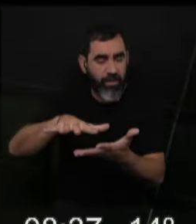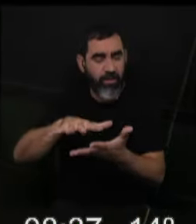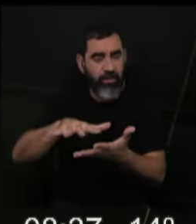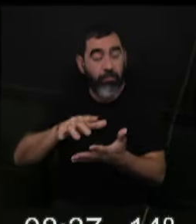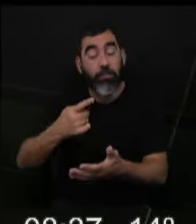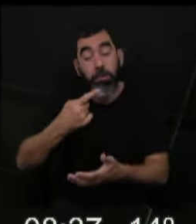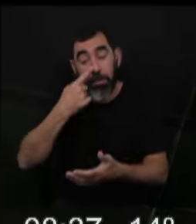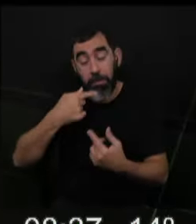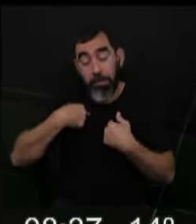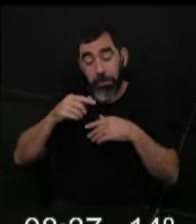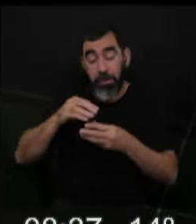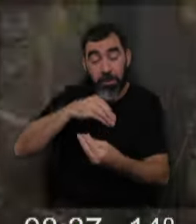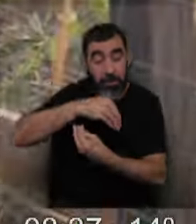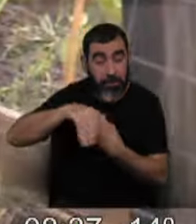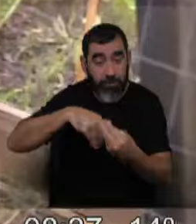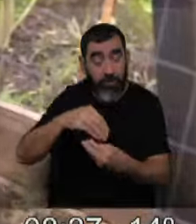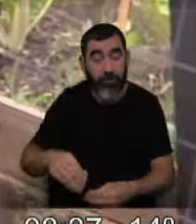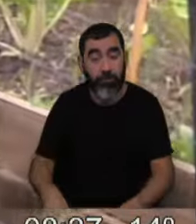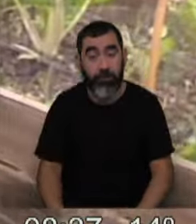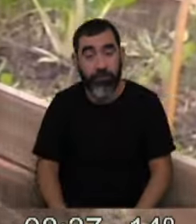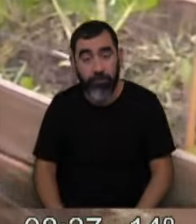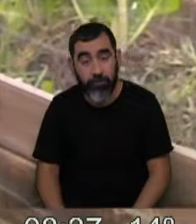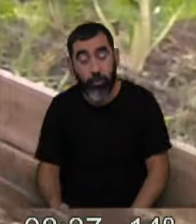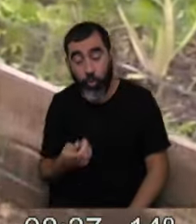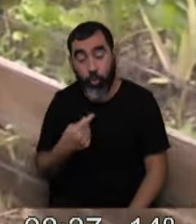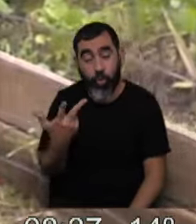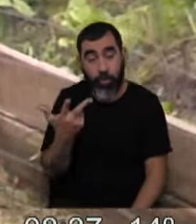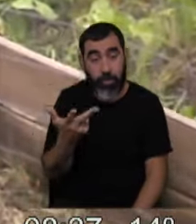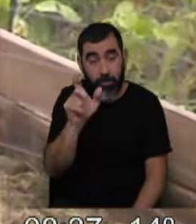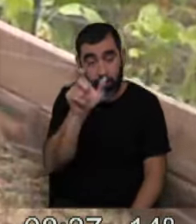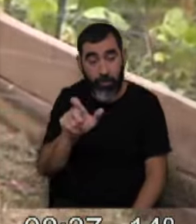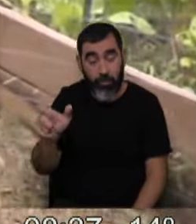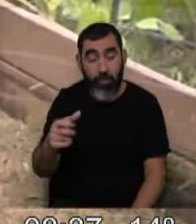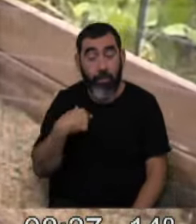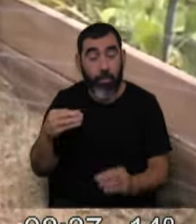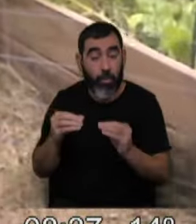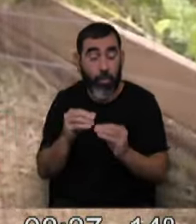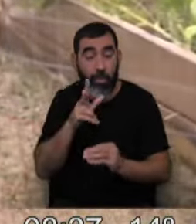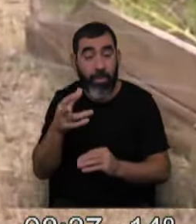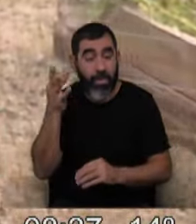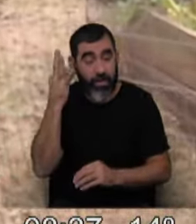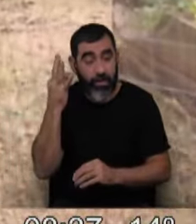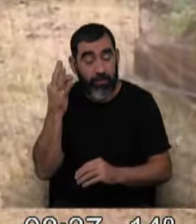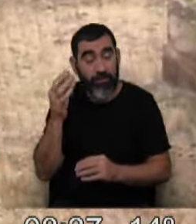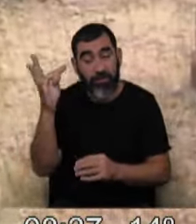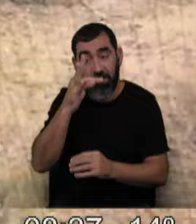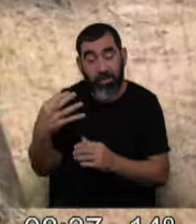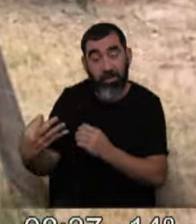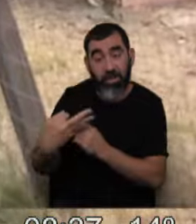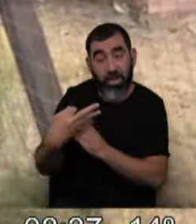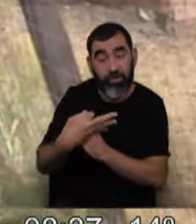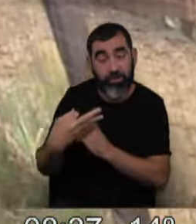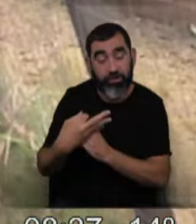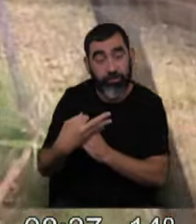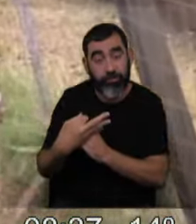interesaba para nosotros como familia. Nosotros somos 3, la nena, mi compañero y yo, y bueno, recibimos ese taller